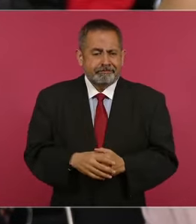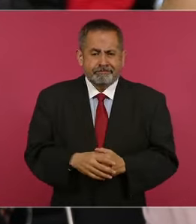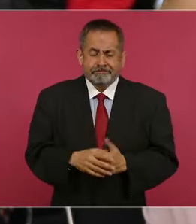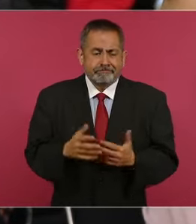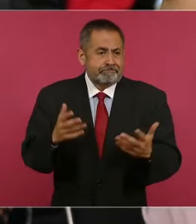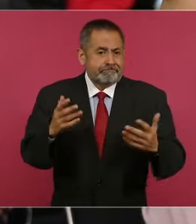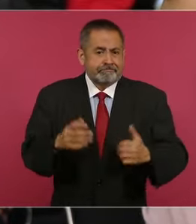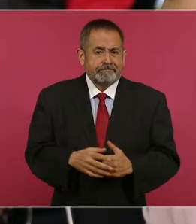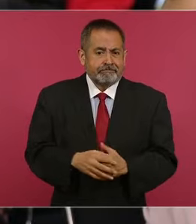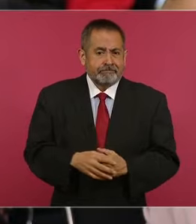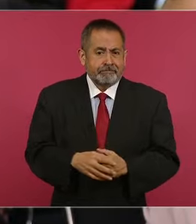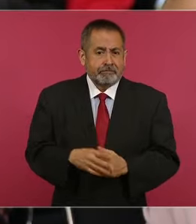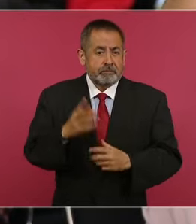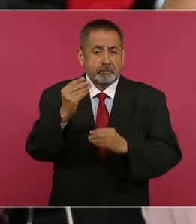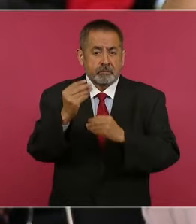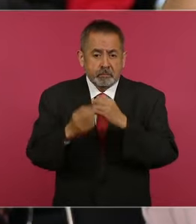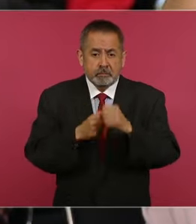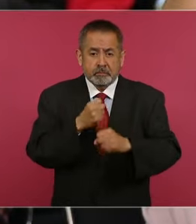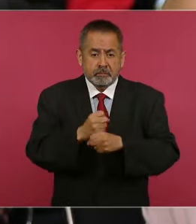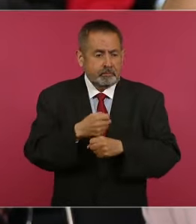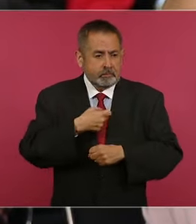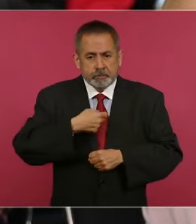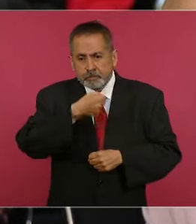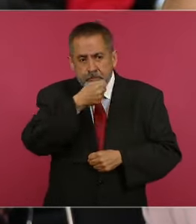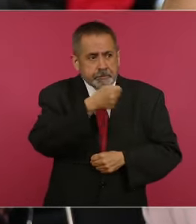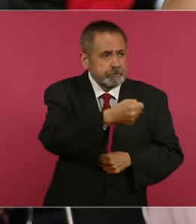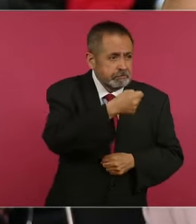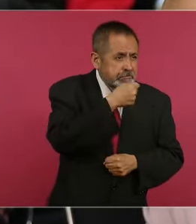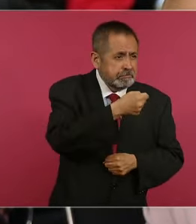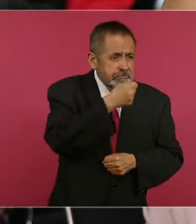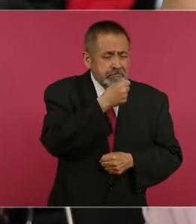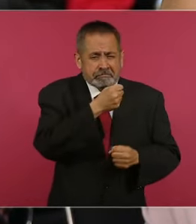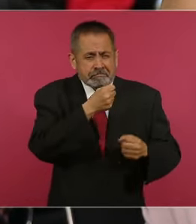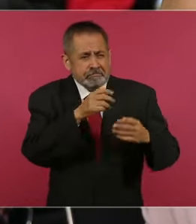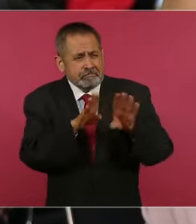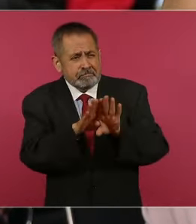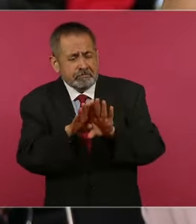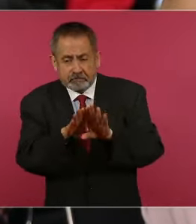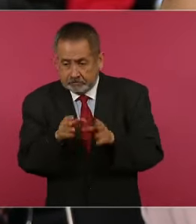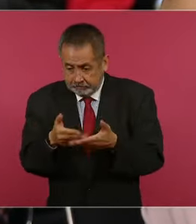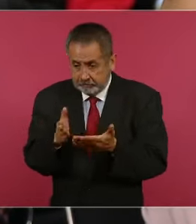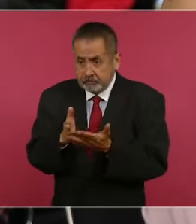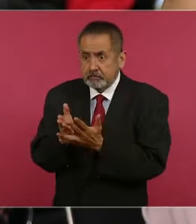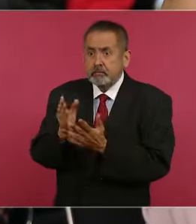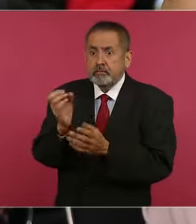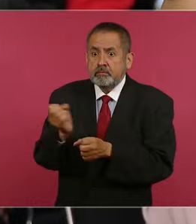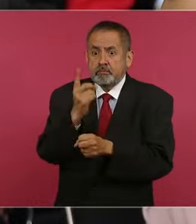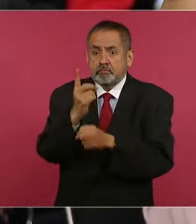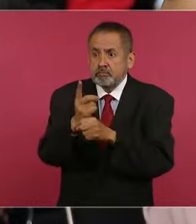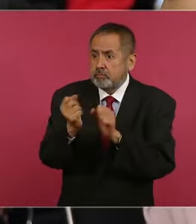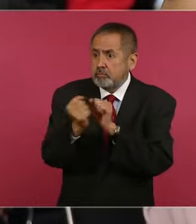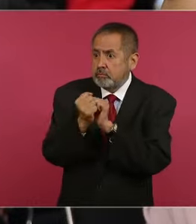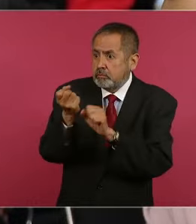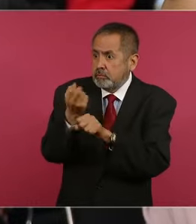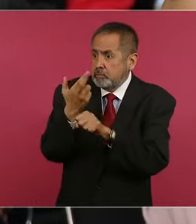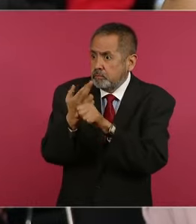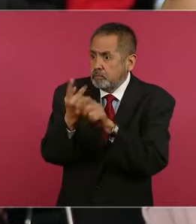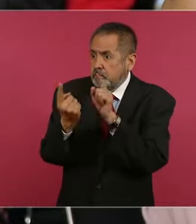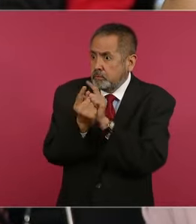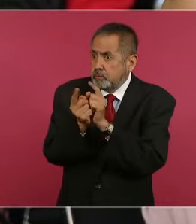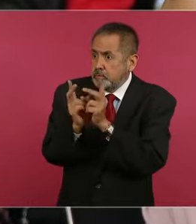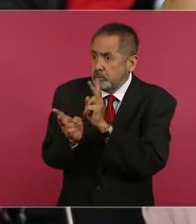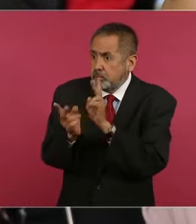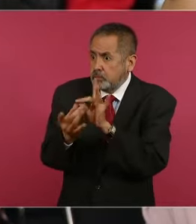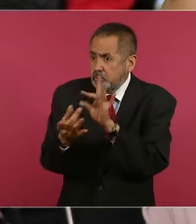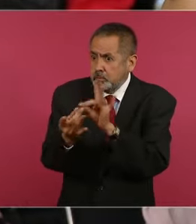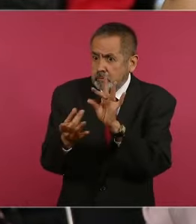después de muchos años como reportera, pero tener la oportunidad de hablar con los secretarios, de exponerle y sobre